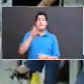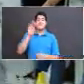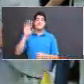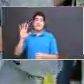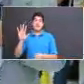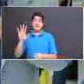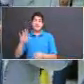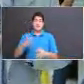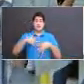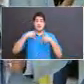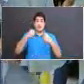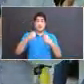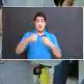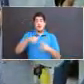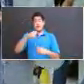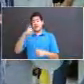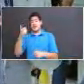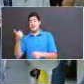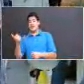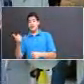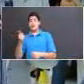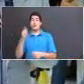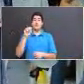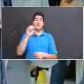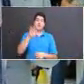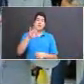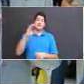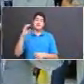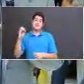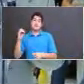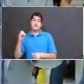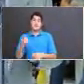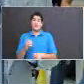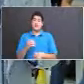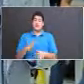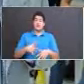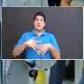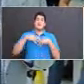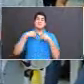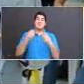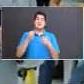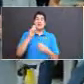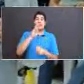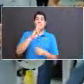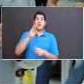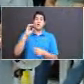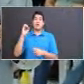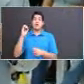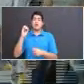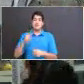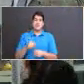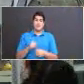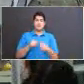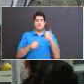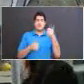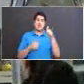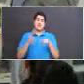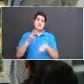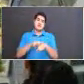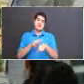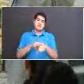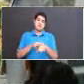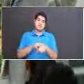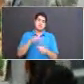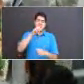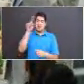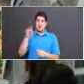Y de los 50 que les dan la sustancia activa, se sanan 40, 15 más. La